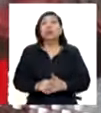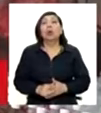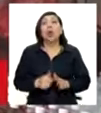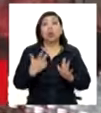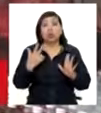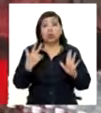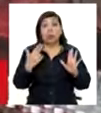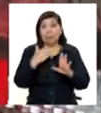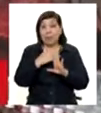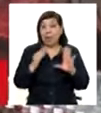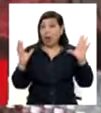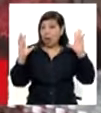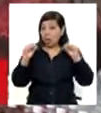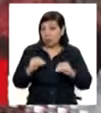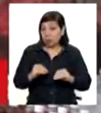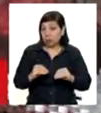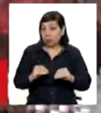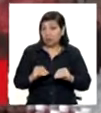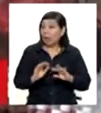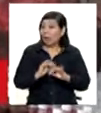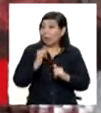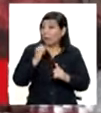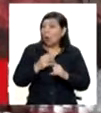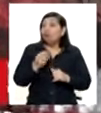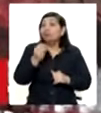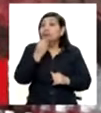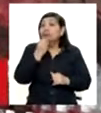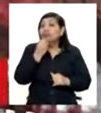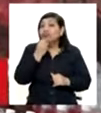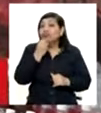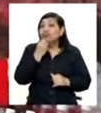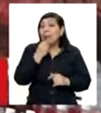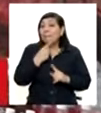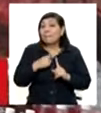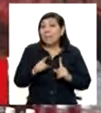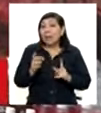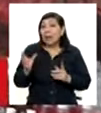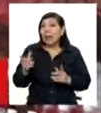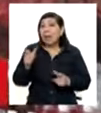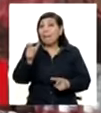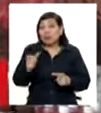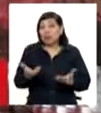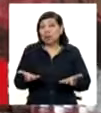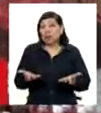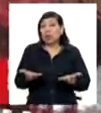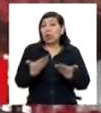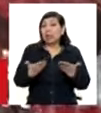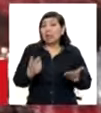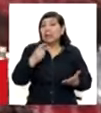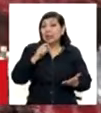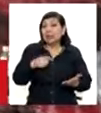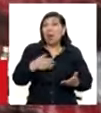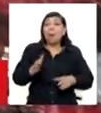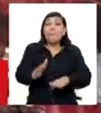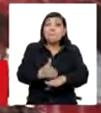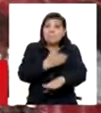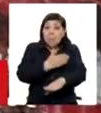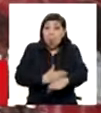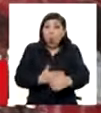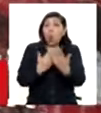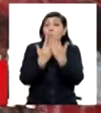domingo 8:30 de la noche, y tener presente que desde alimentos para, obviamente, los rescatistas, elementos para ellos como